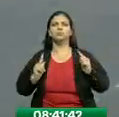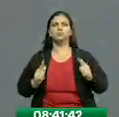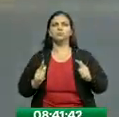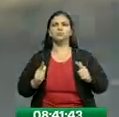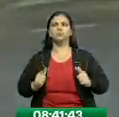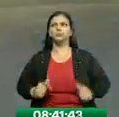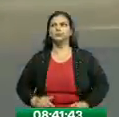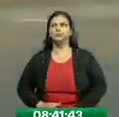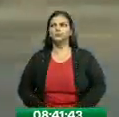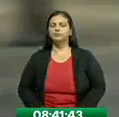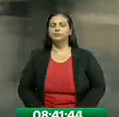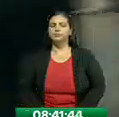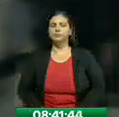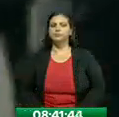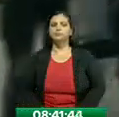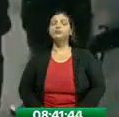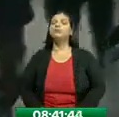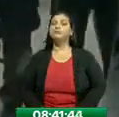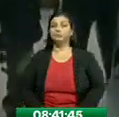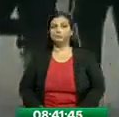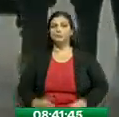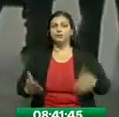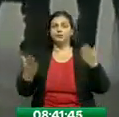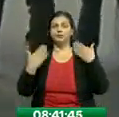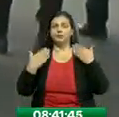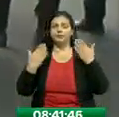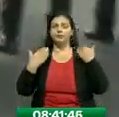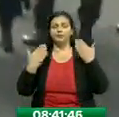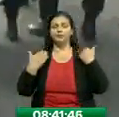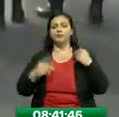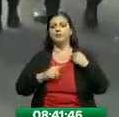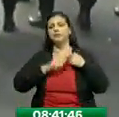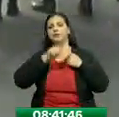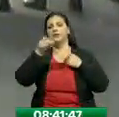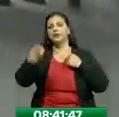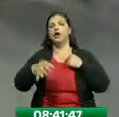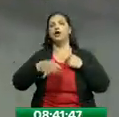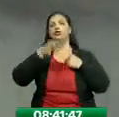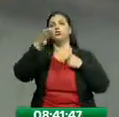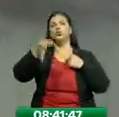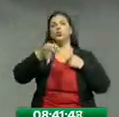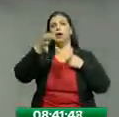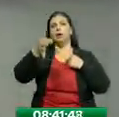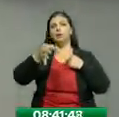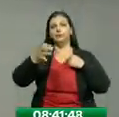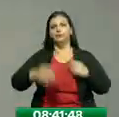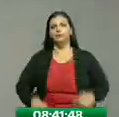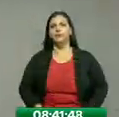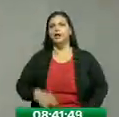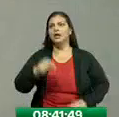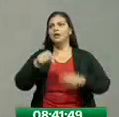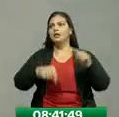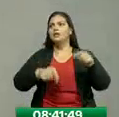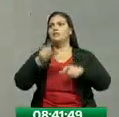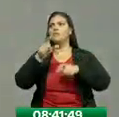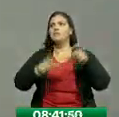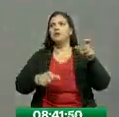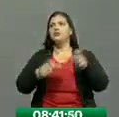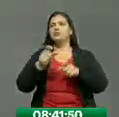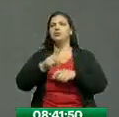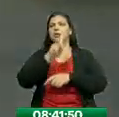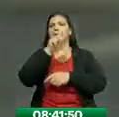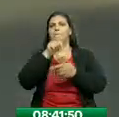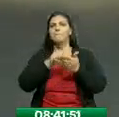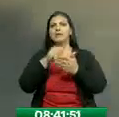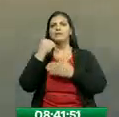vial de los puentes de la Unidad Nacional. Son más de 1000 personas quienes están acá